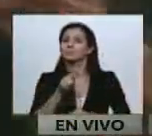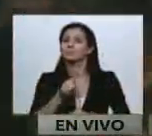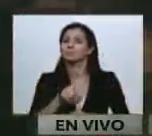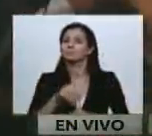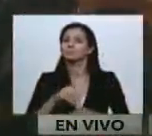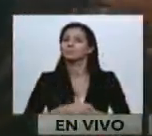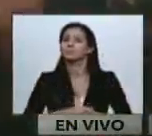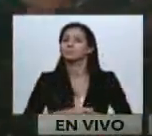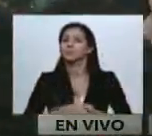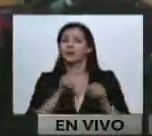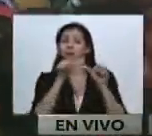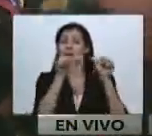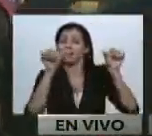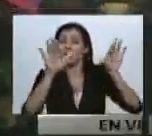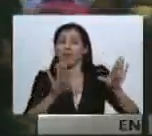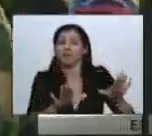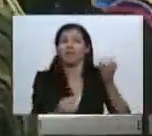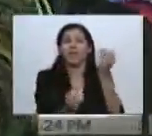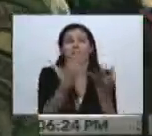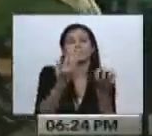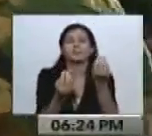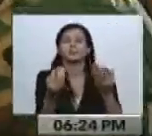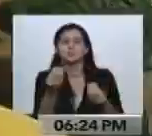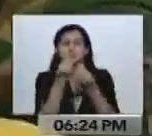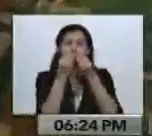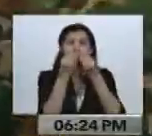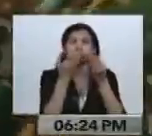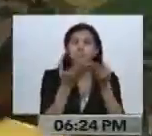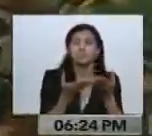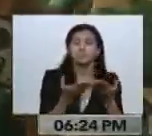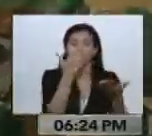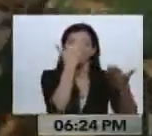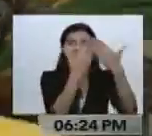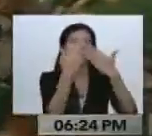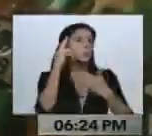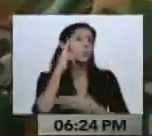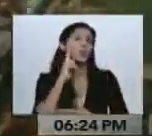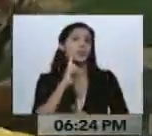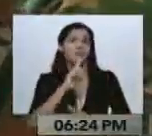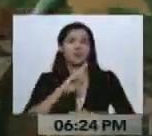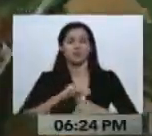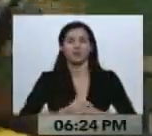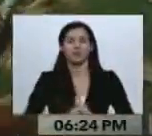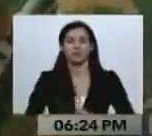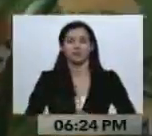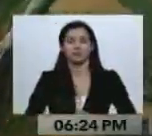Siempre quedó en los ojos de Bolívar.